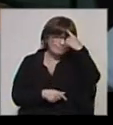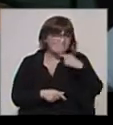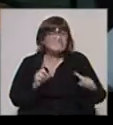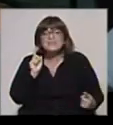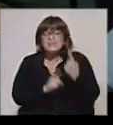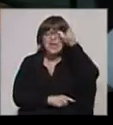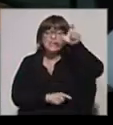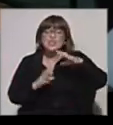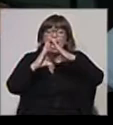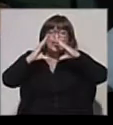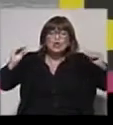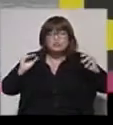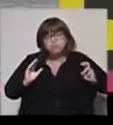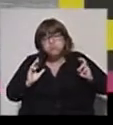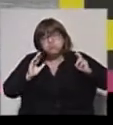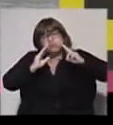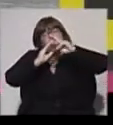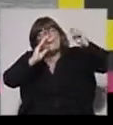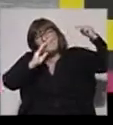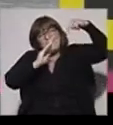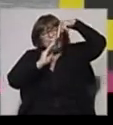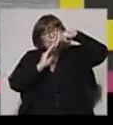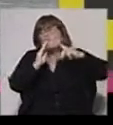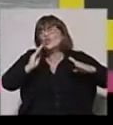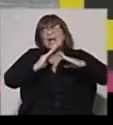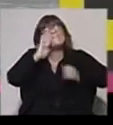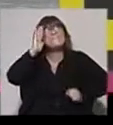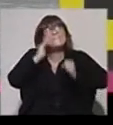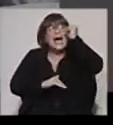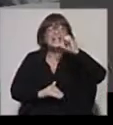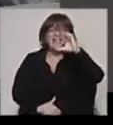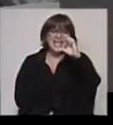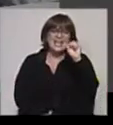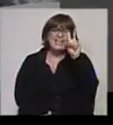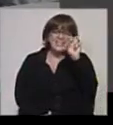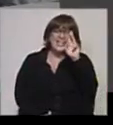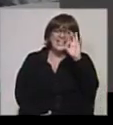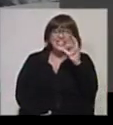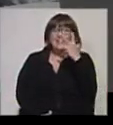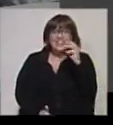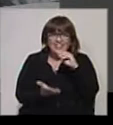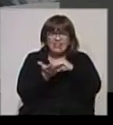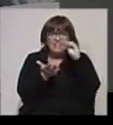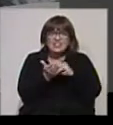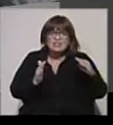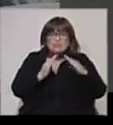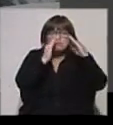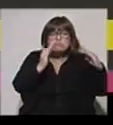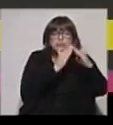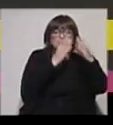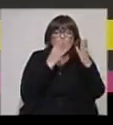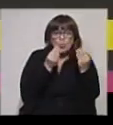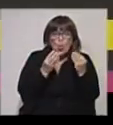hizo cumbre en el Everest. Mirá. ¿Sí? Entonces tenía una distinción. Más de 30 expediciones al Himalaya tiene él actualmente. Tanto